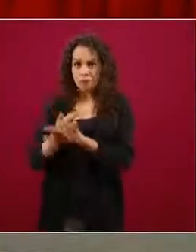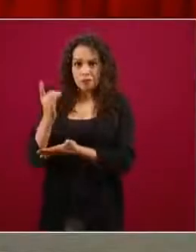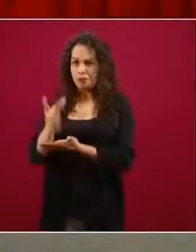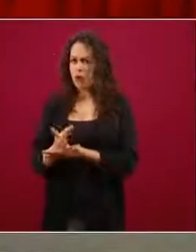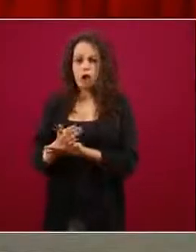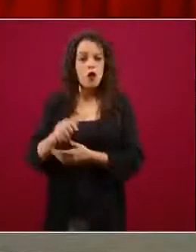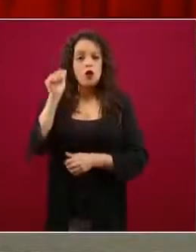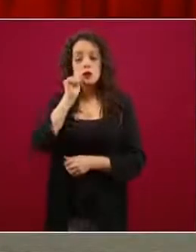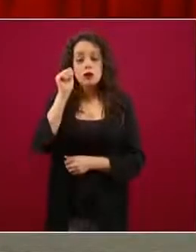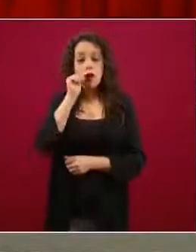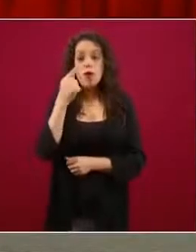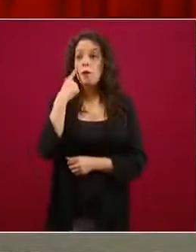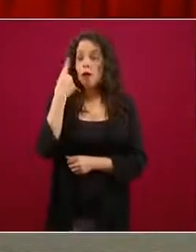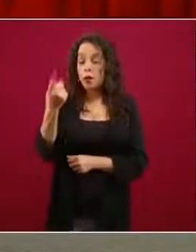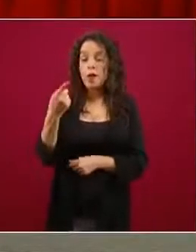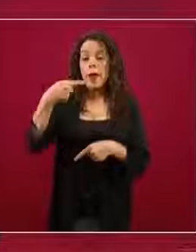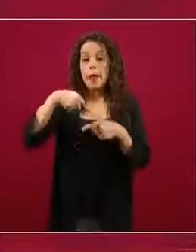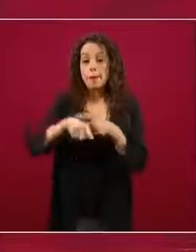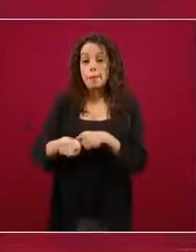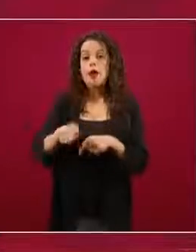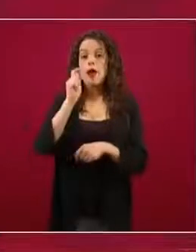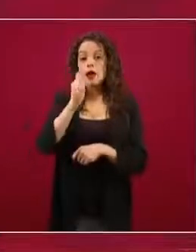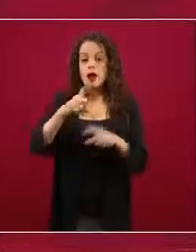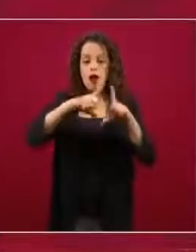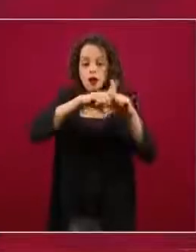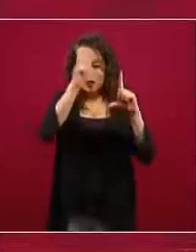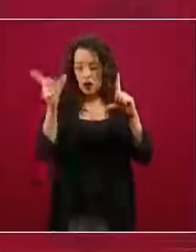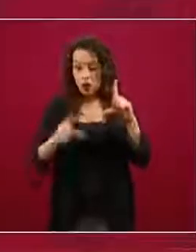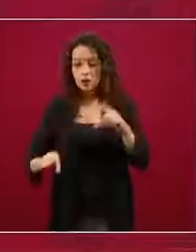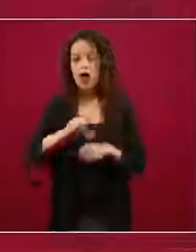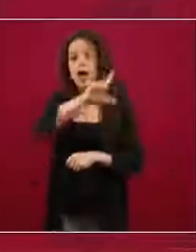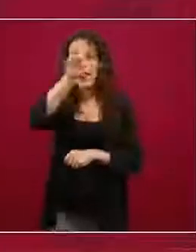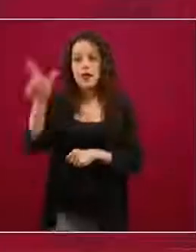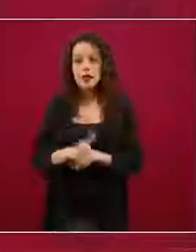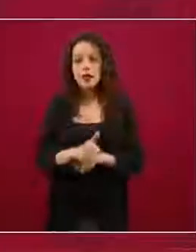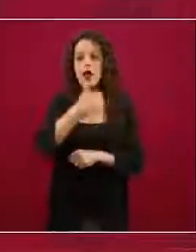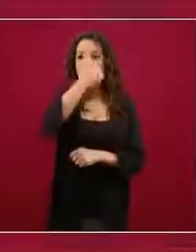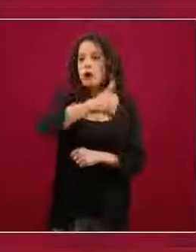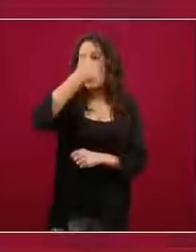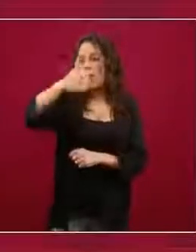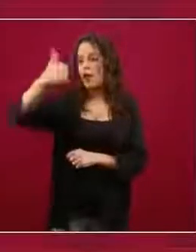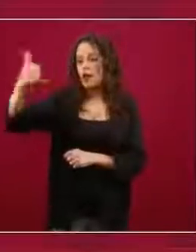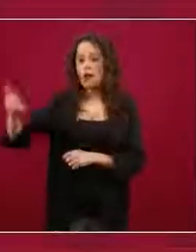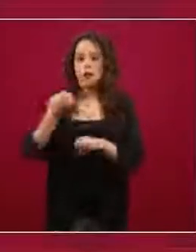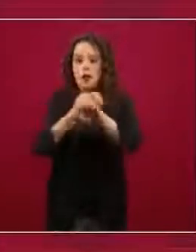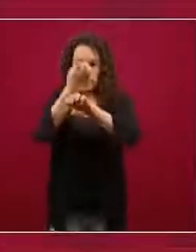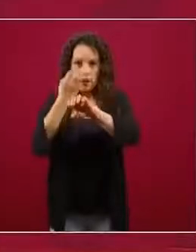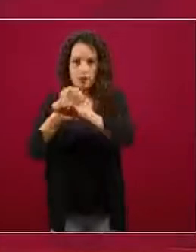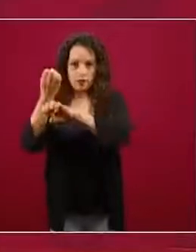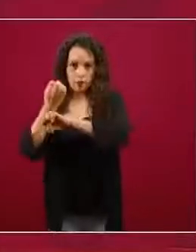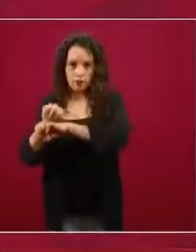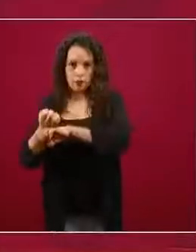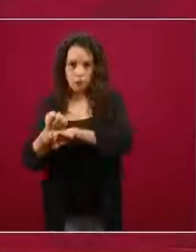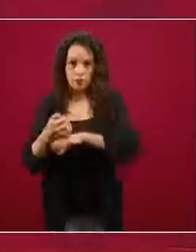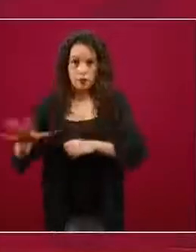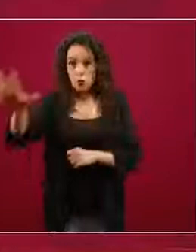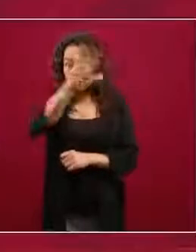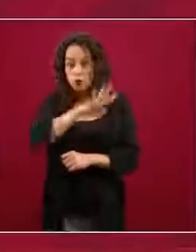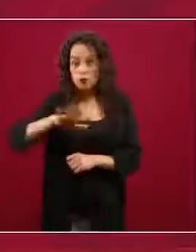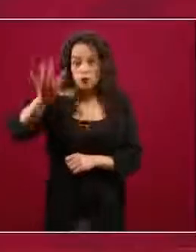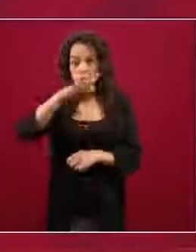nacional y después nos vamos con un estado. Ya indicamos que es de extraordinario interés y nos lo ha pedido la